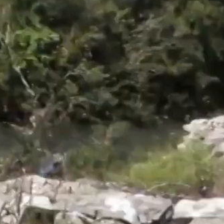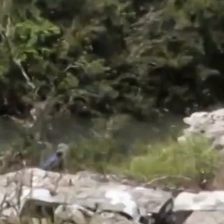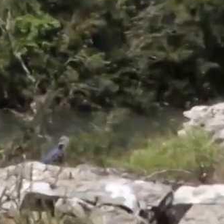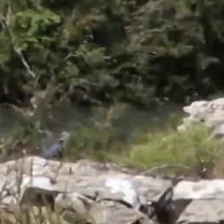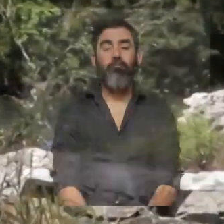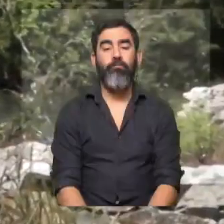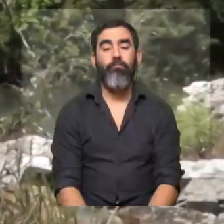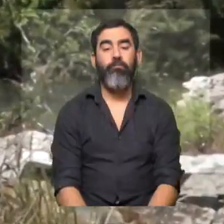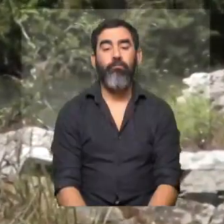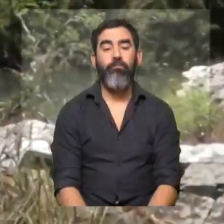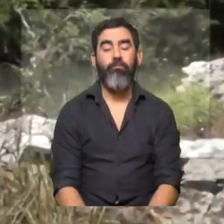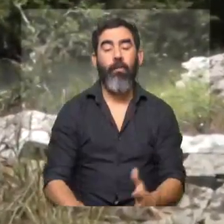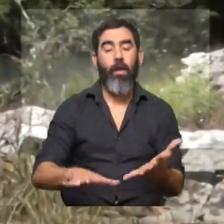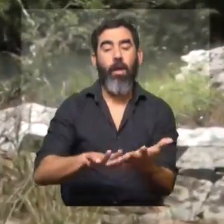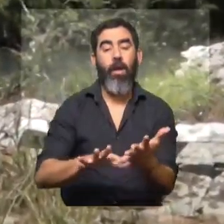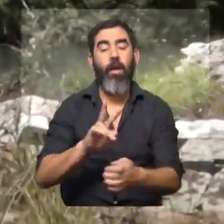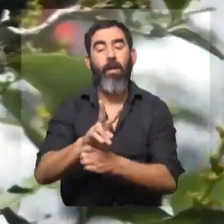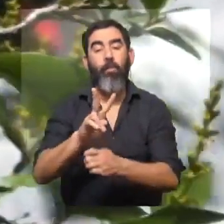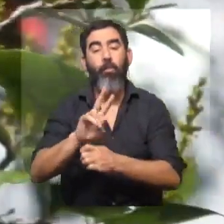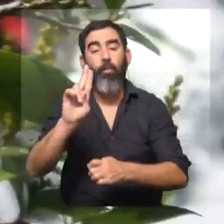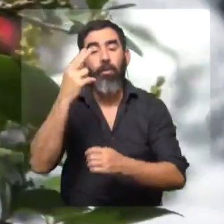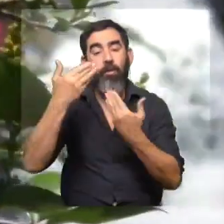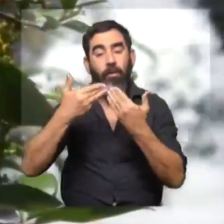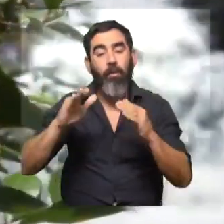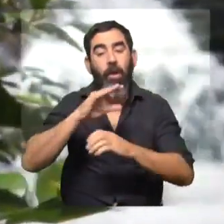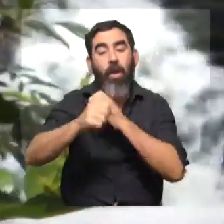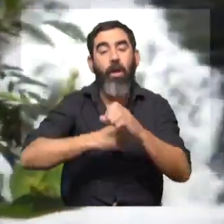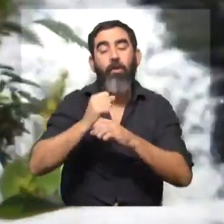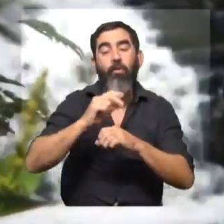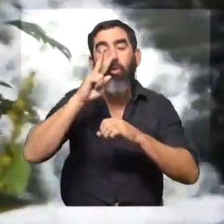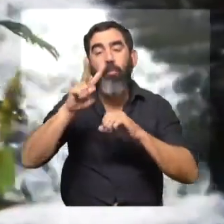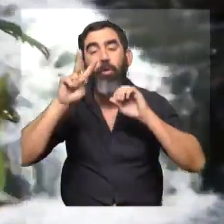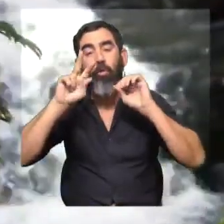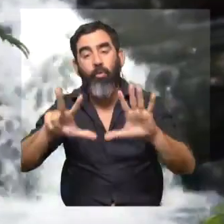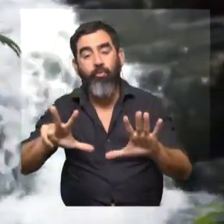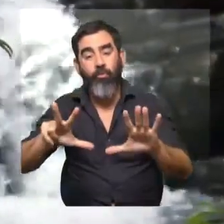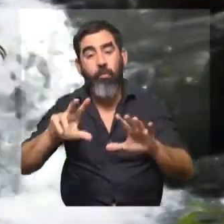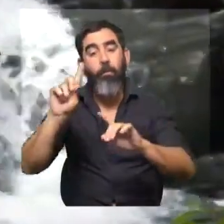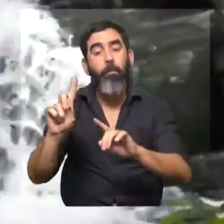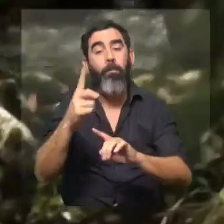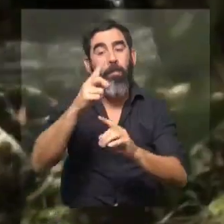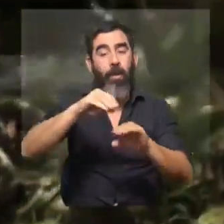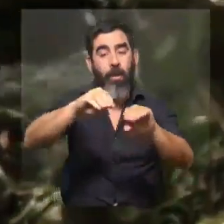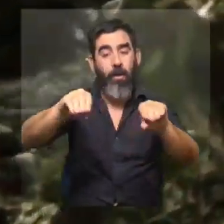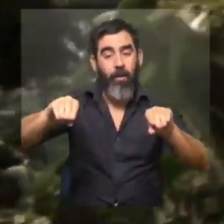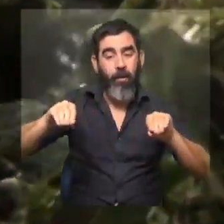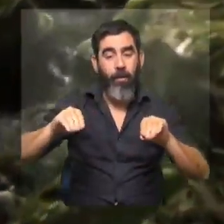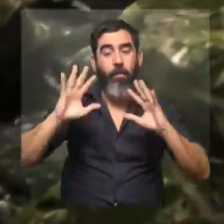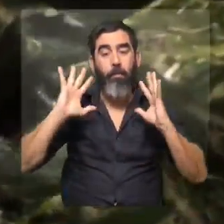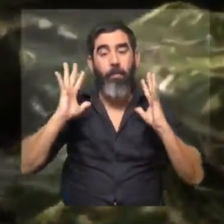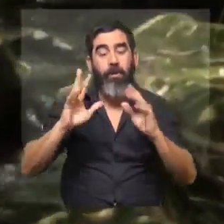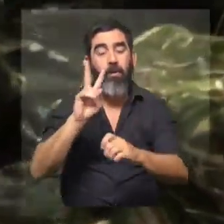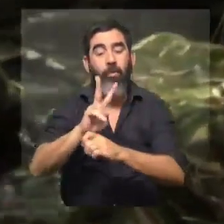El Sistema Nacional de Áreas Protegidas de Uruguay se inaugura en el 2008 con el ingreso de su primer área, el paisaje